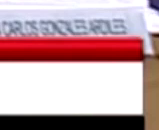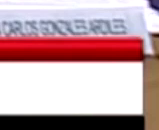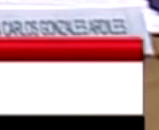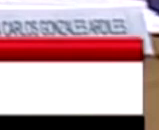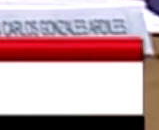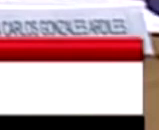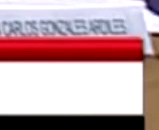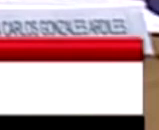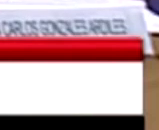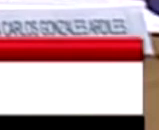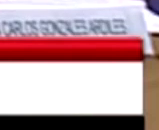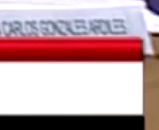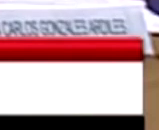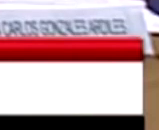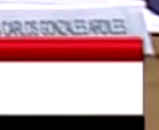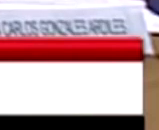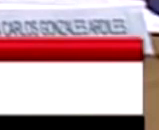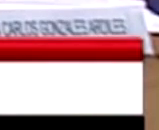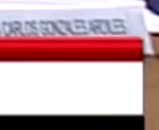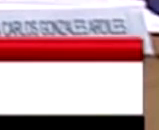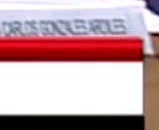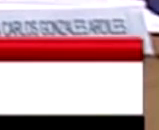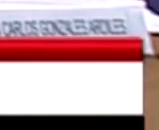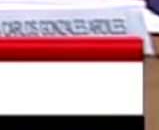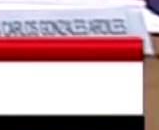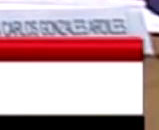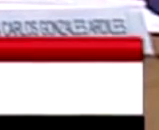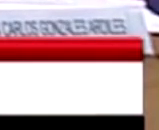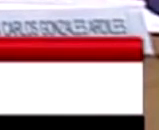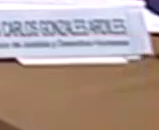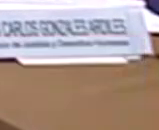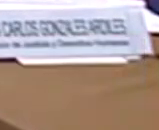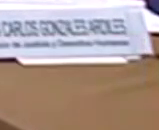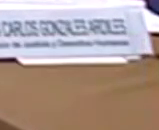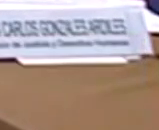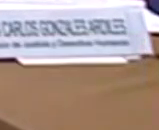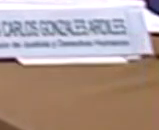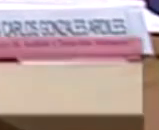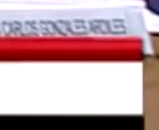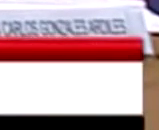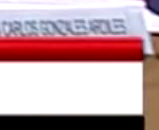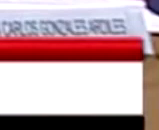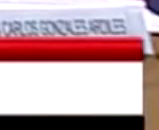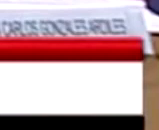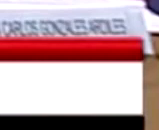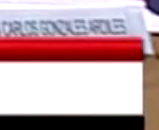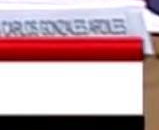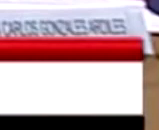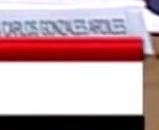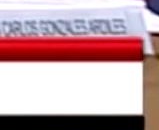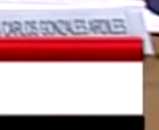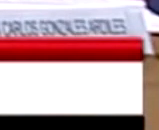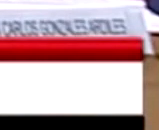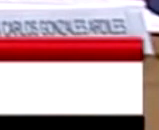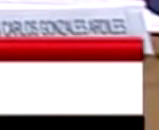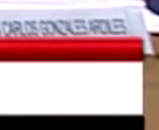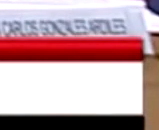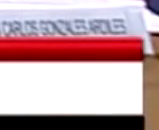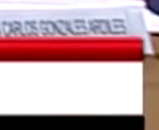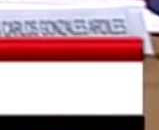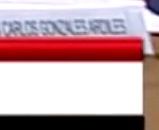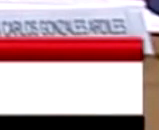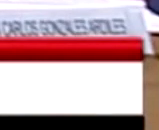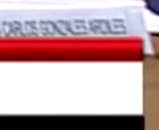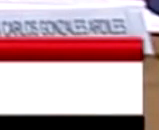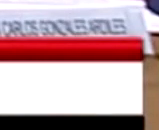las pocas leyes en materia de violencia contra las mujeres que se han aprobado en este Congreso, aunque las haya observado el Ejecutivo, aunque se hayan demorado en los plenos, aunque no hayan